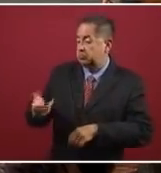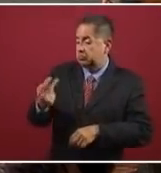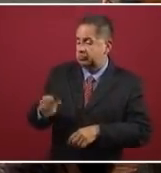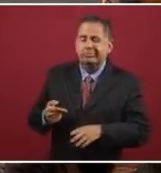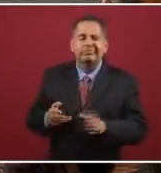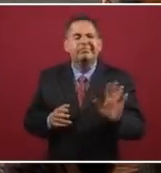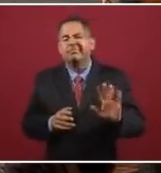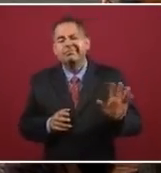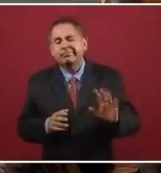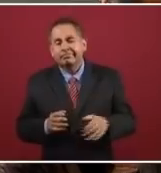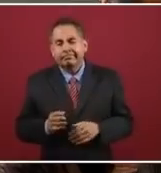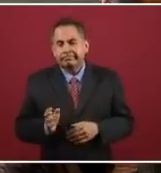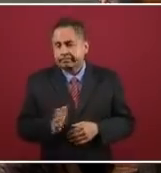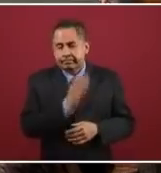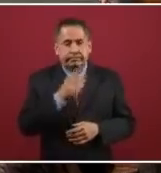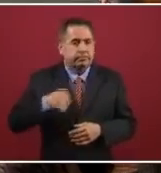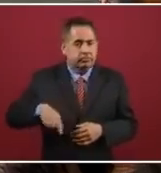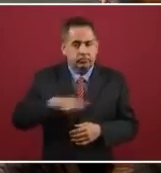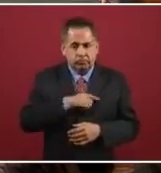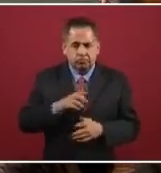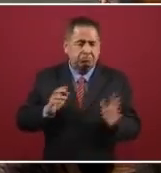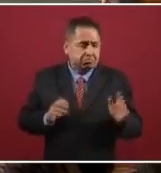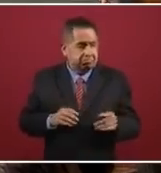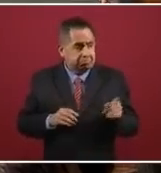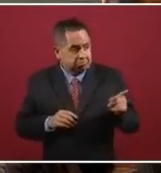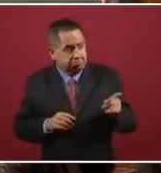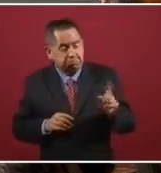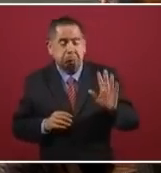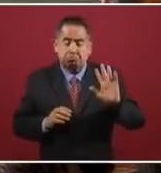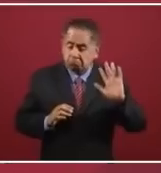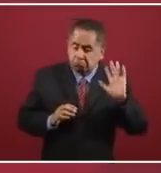tenemos que pues aceptar